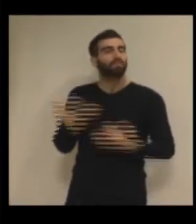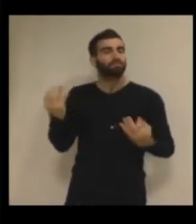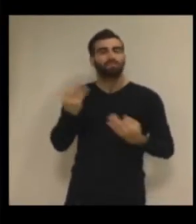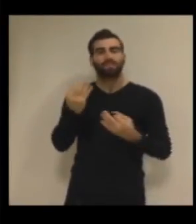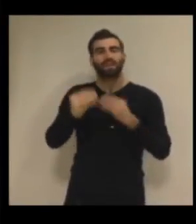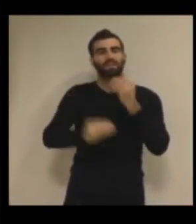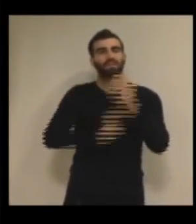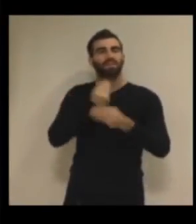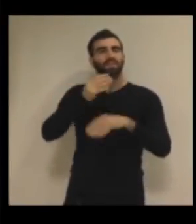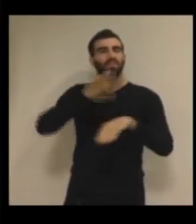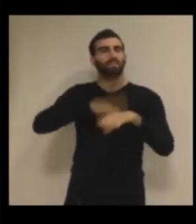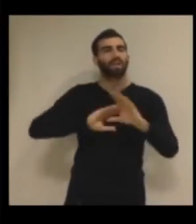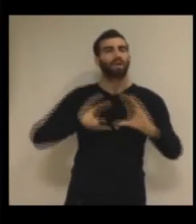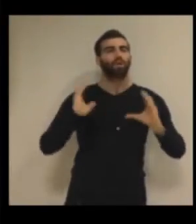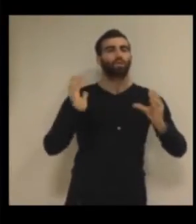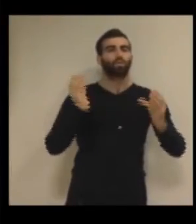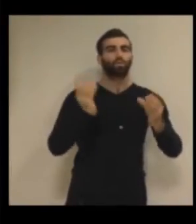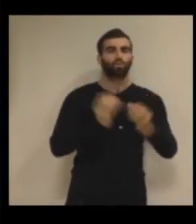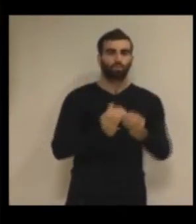grupo, digamos,